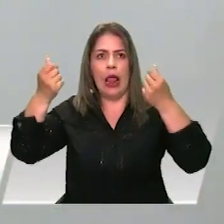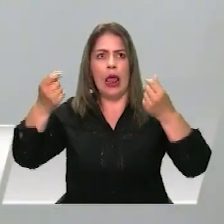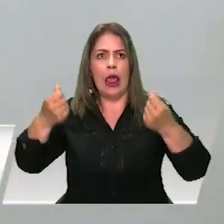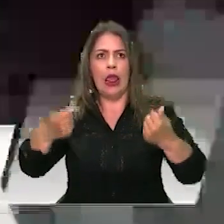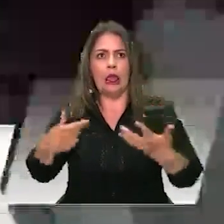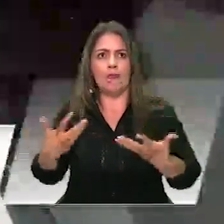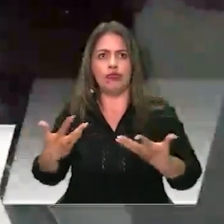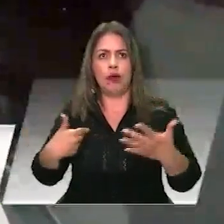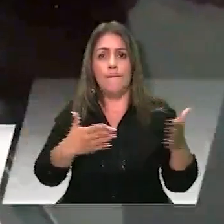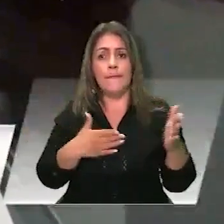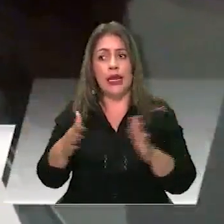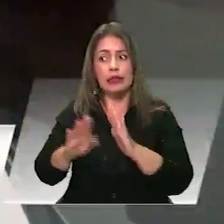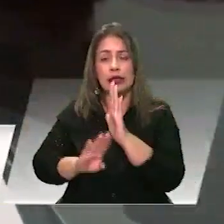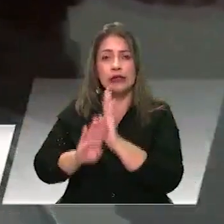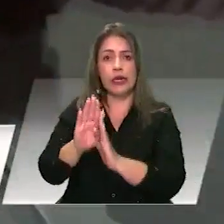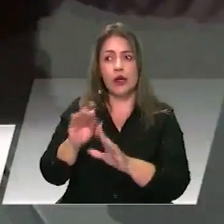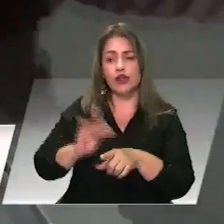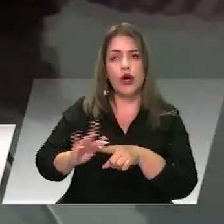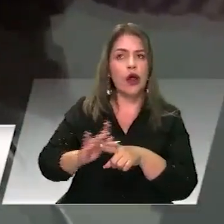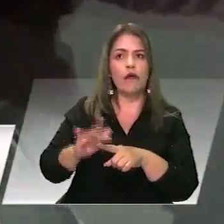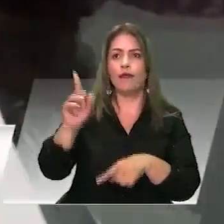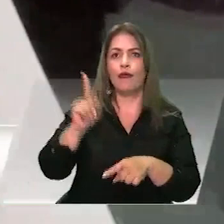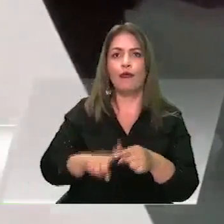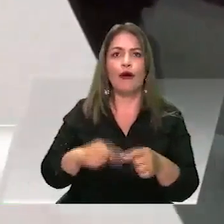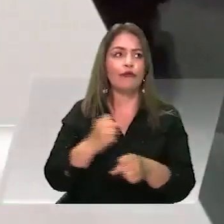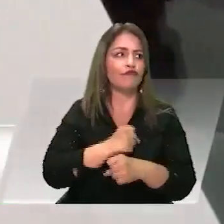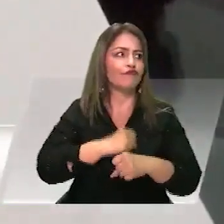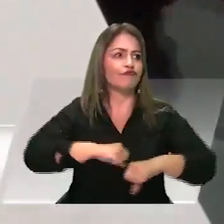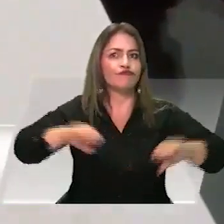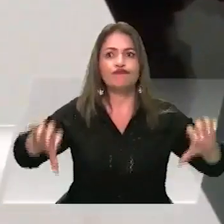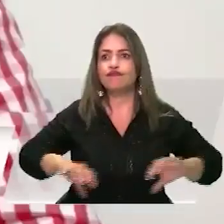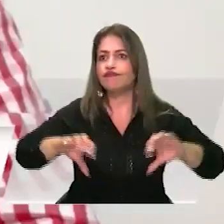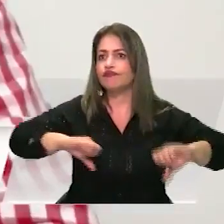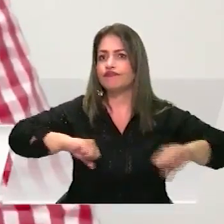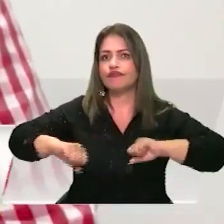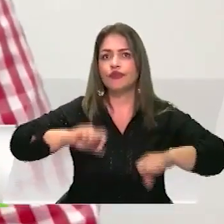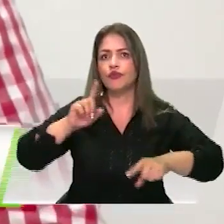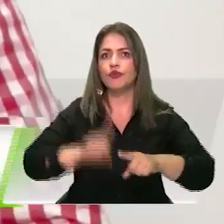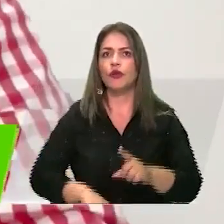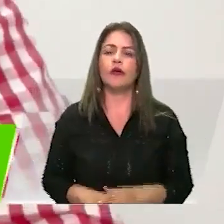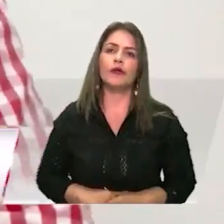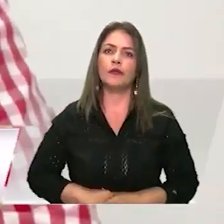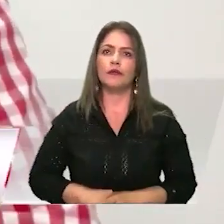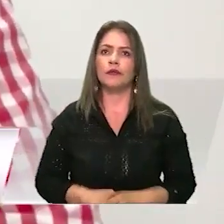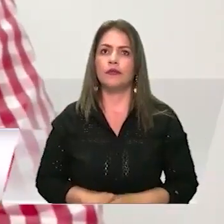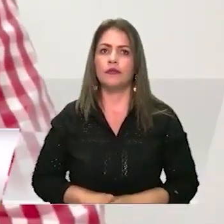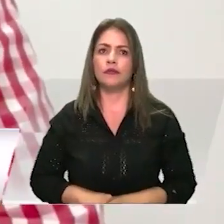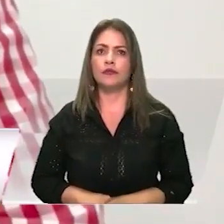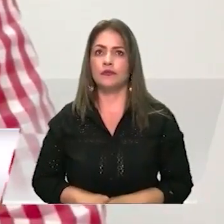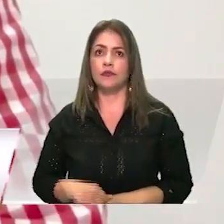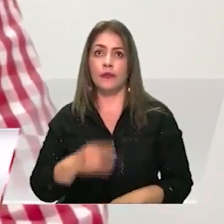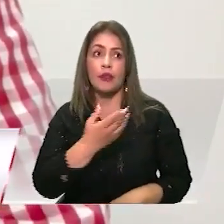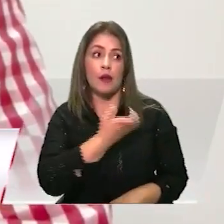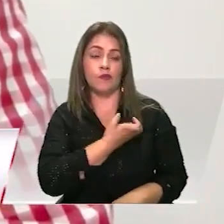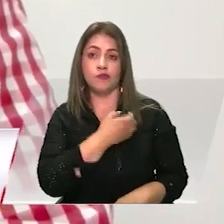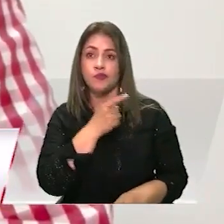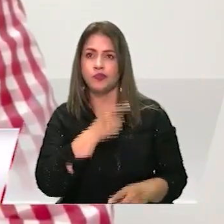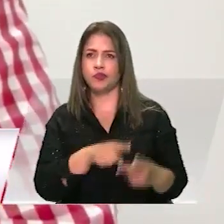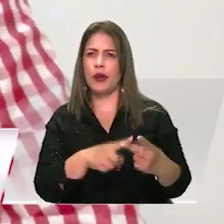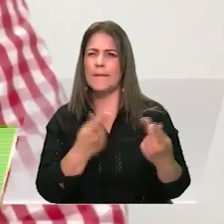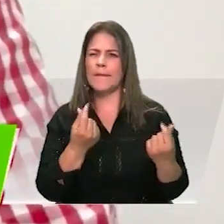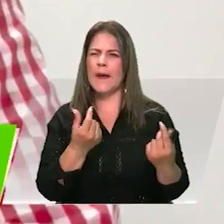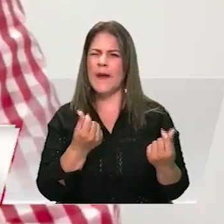permitiría ejecutar el plan de desarrollo, afectando las labores en su actual mandato. Recibimos la administración municipal con un